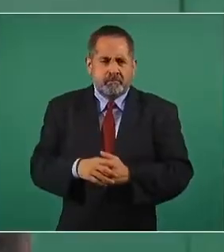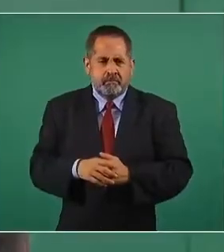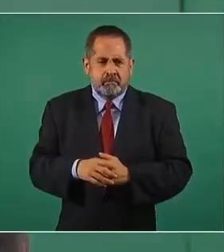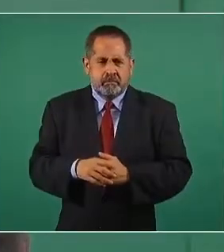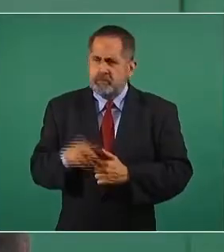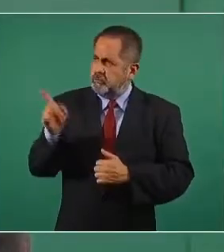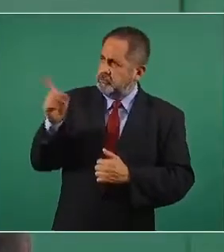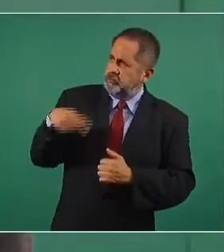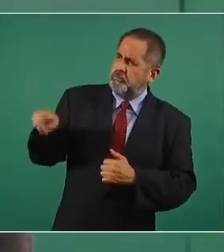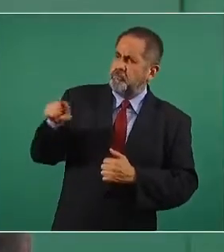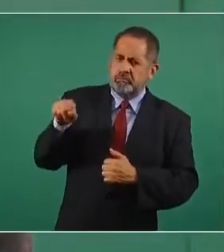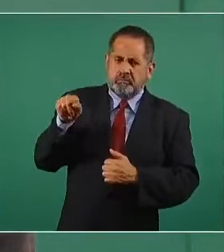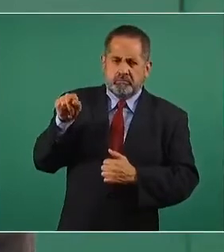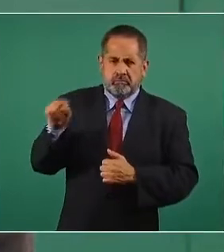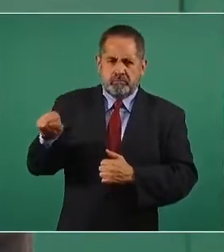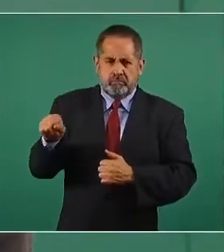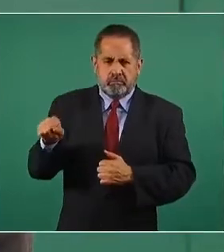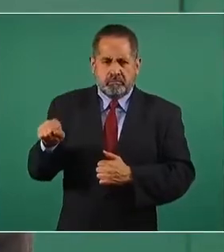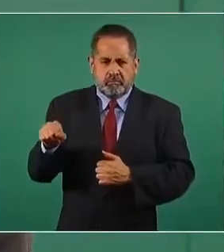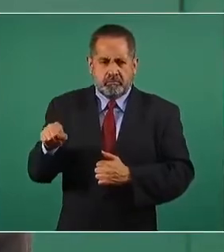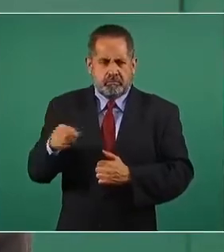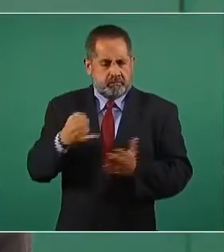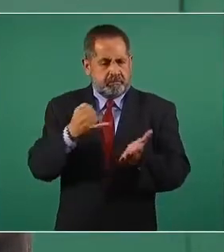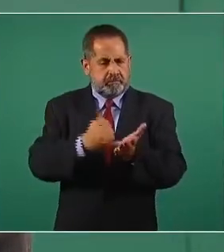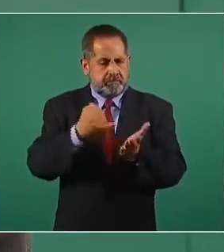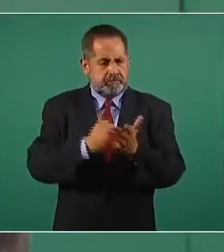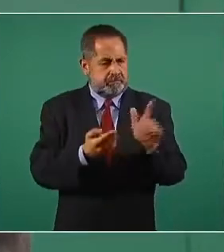ustedes viven del IVA.